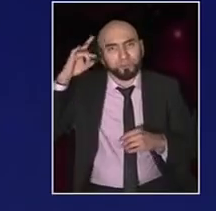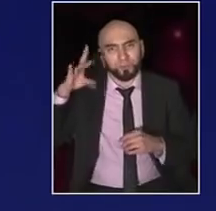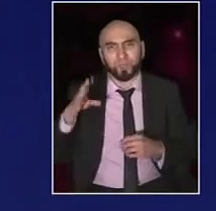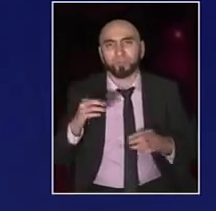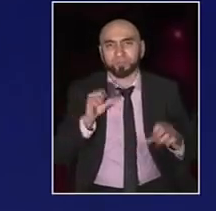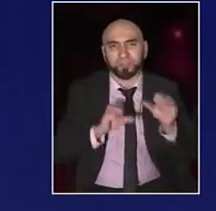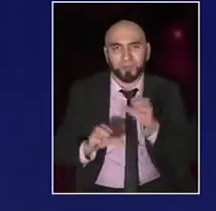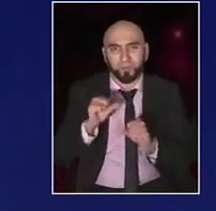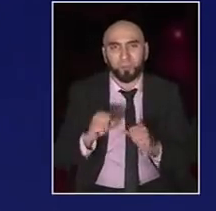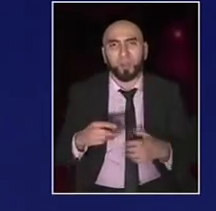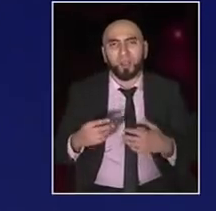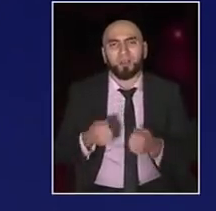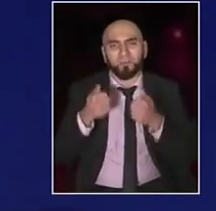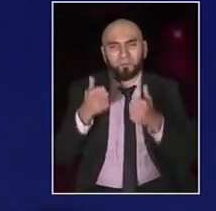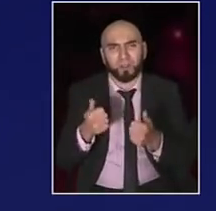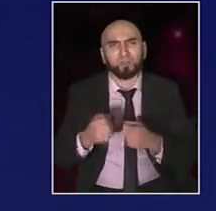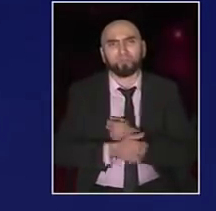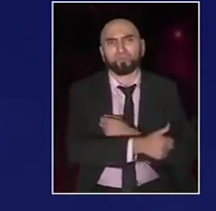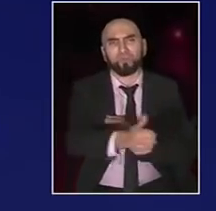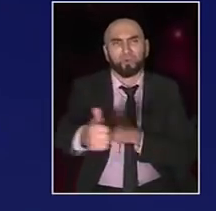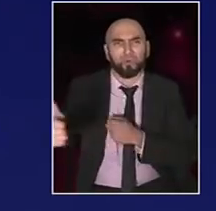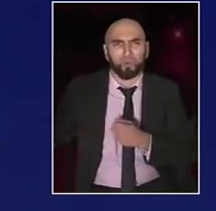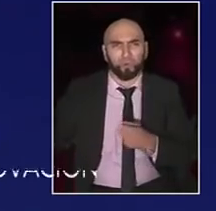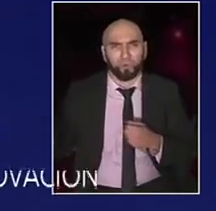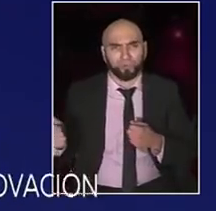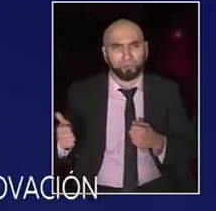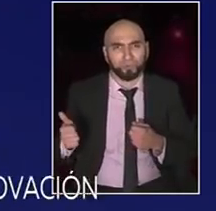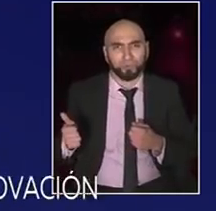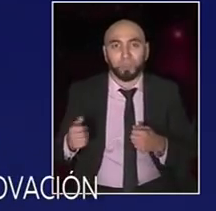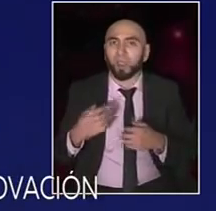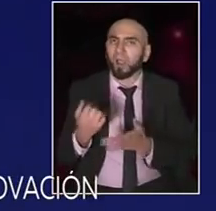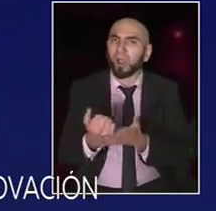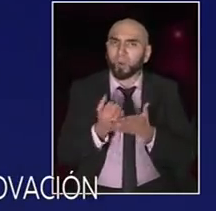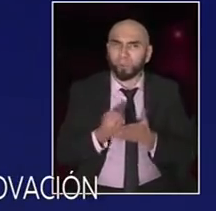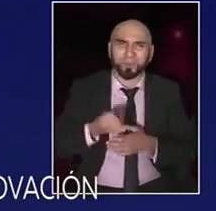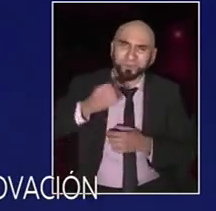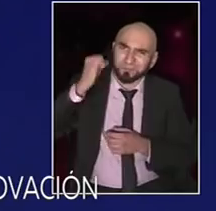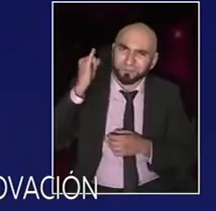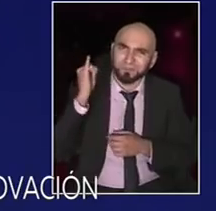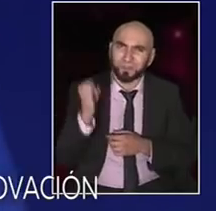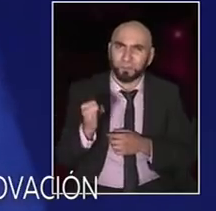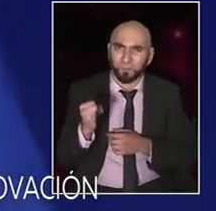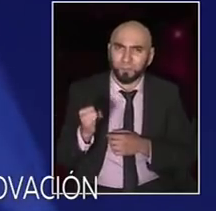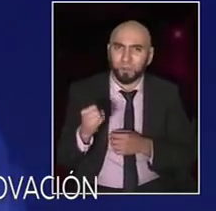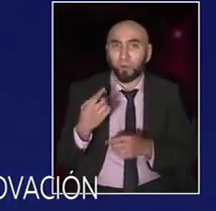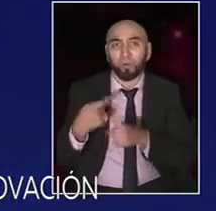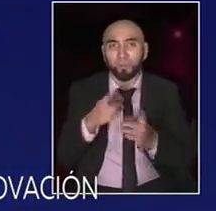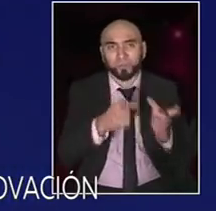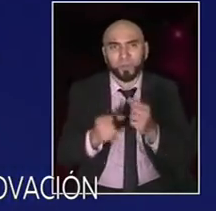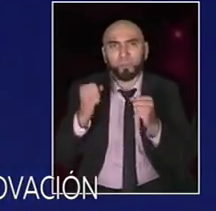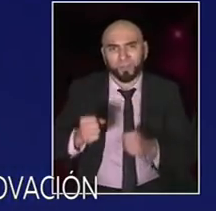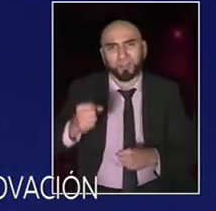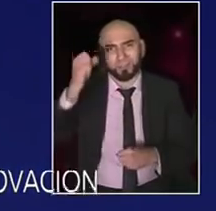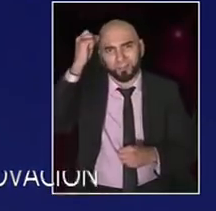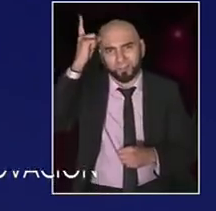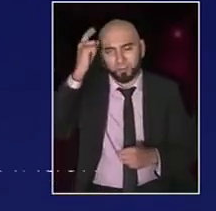de todas las personas y que nos ayude siempre a que otros también comprendan. Muchas gracias.